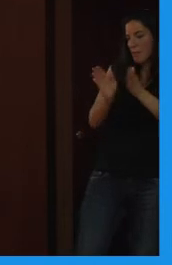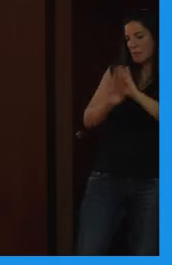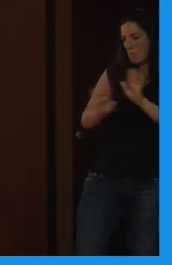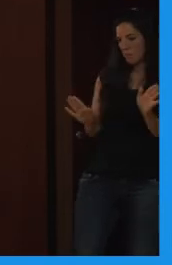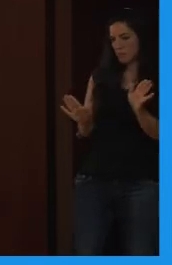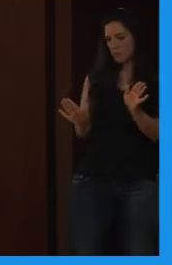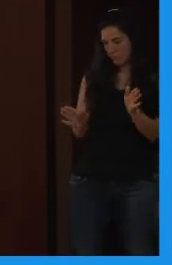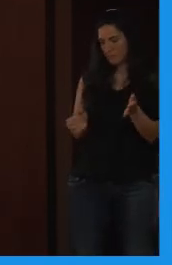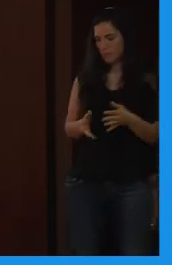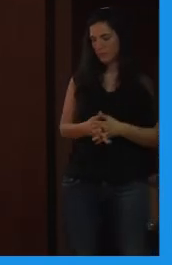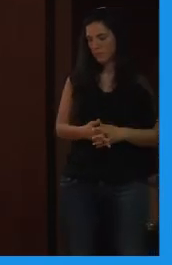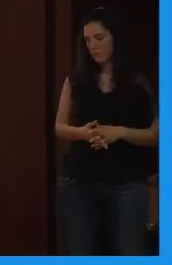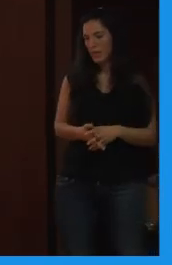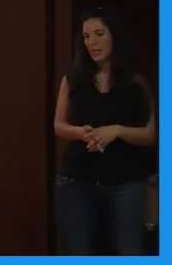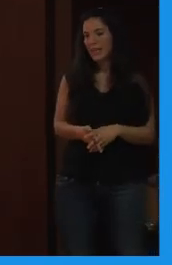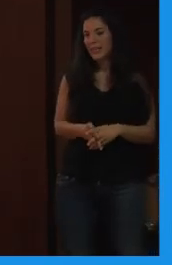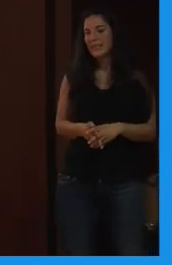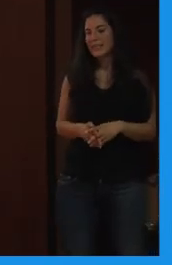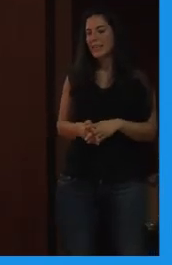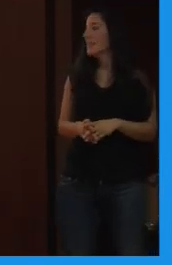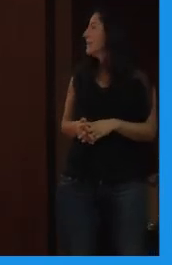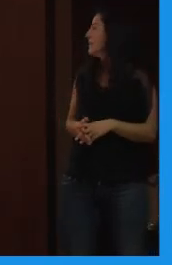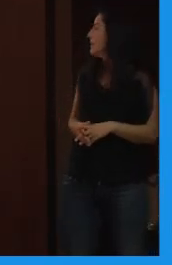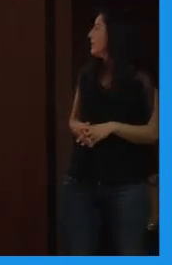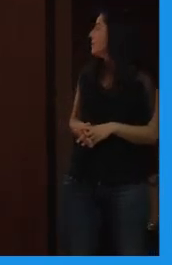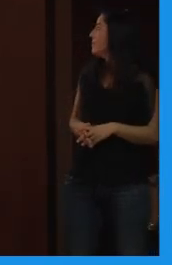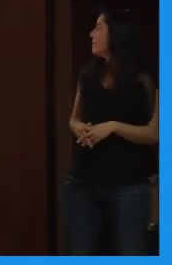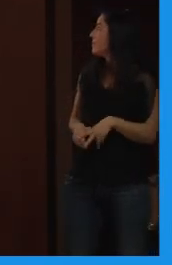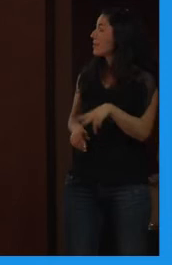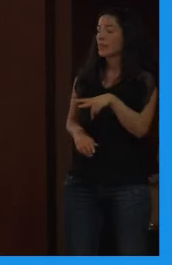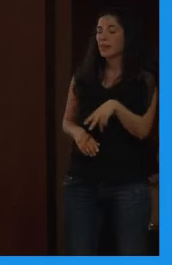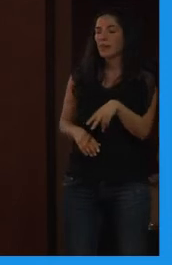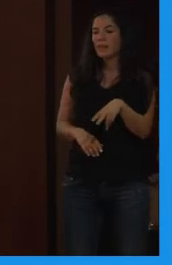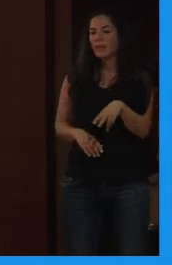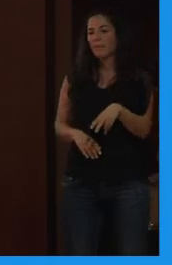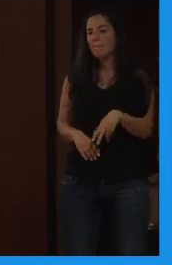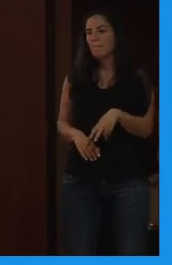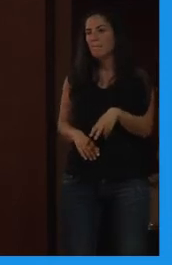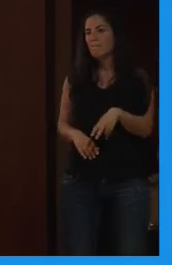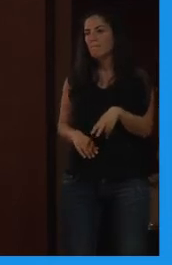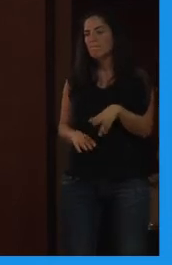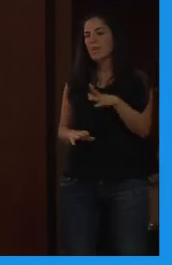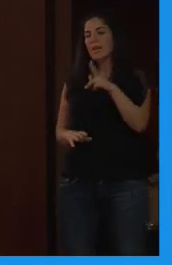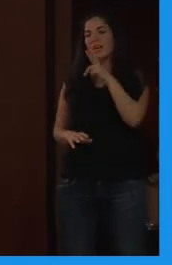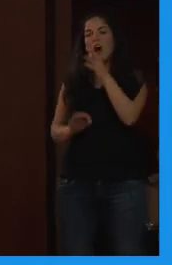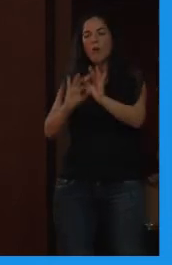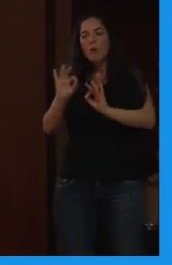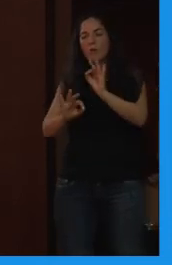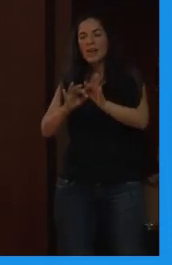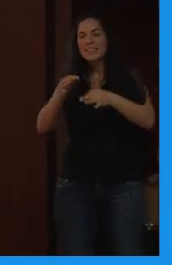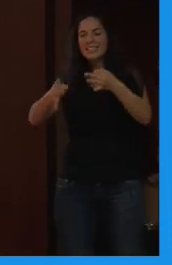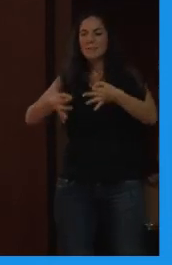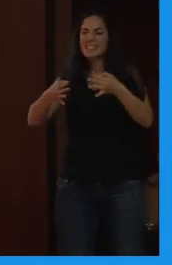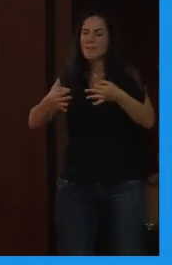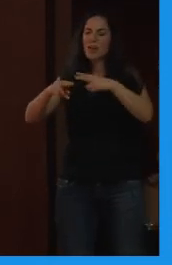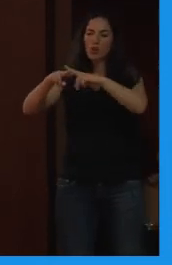normal. Es decir, en el anterior, la T4 libre, la hormona tiroidea estaba baja. Siempre hay clínica. En el hipotiroidismo subclínico no